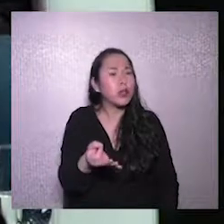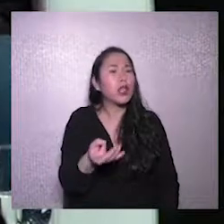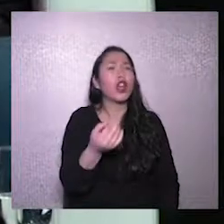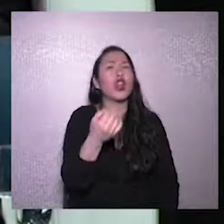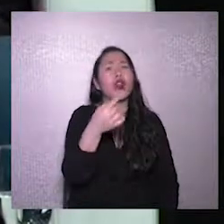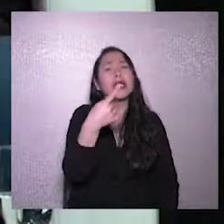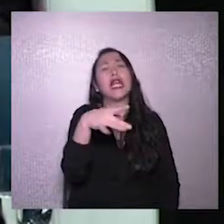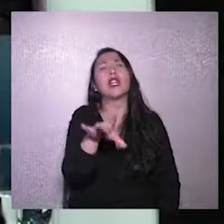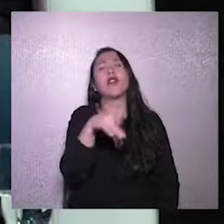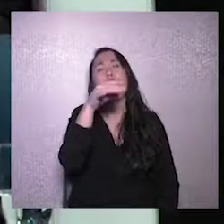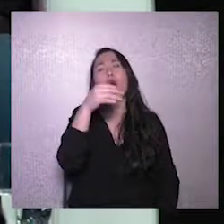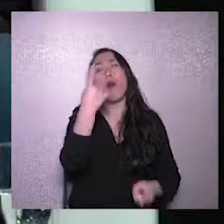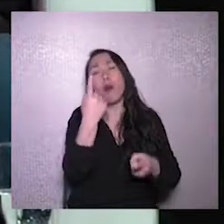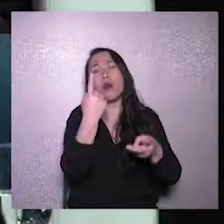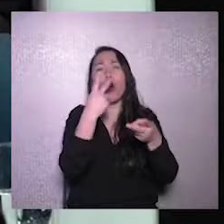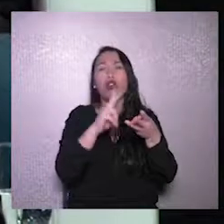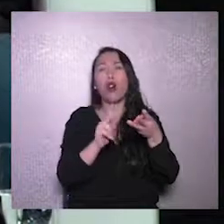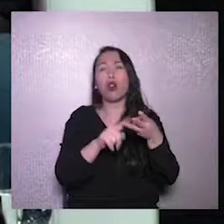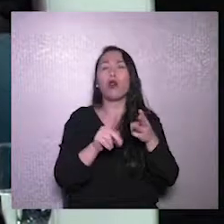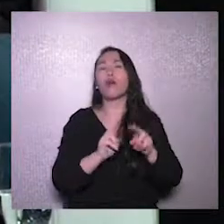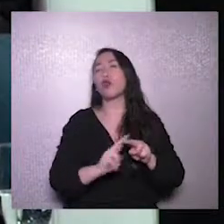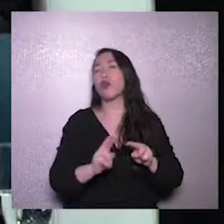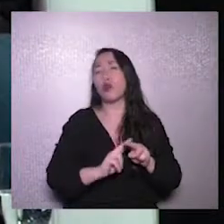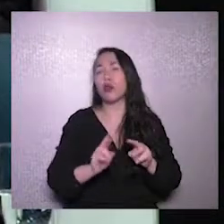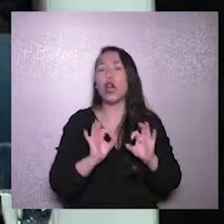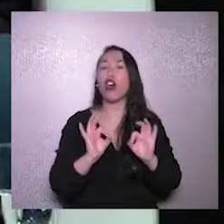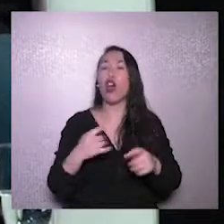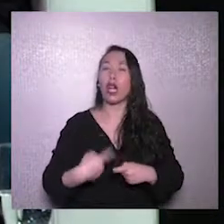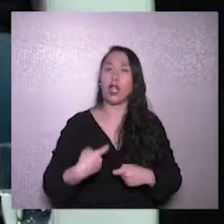medidas concretas. Usted, doctor Castillo, hablaba